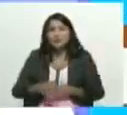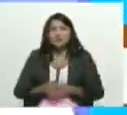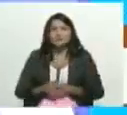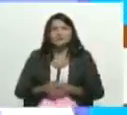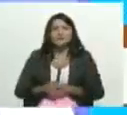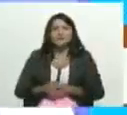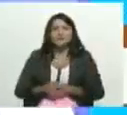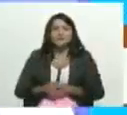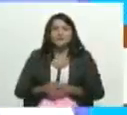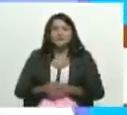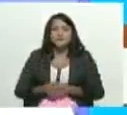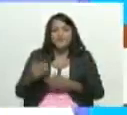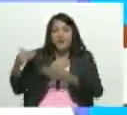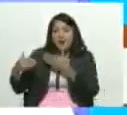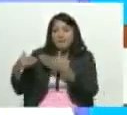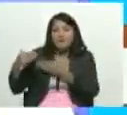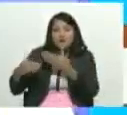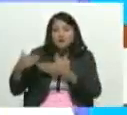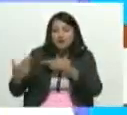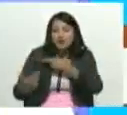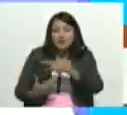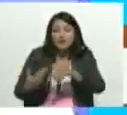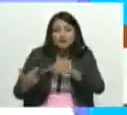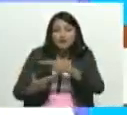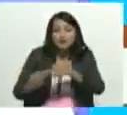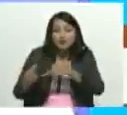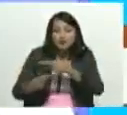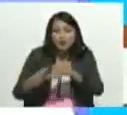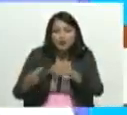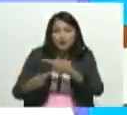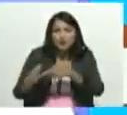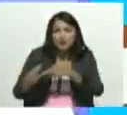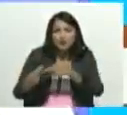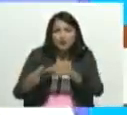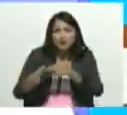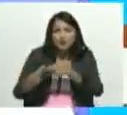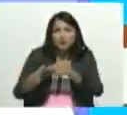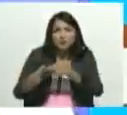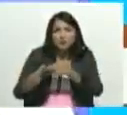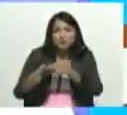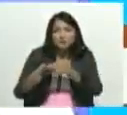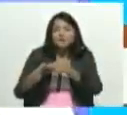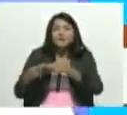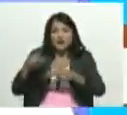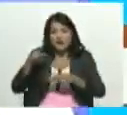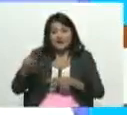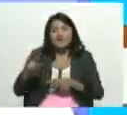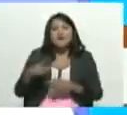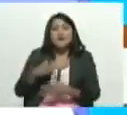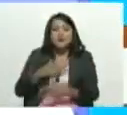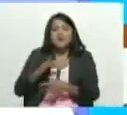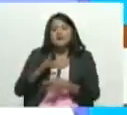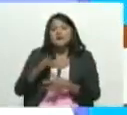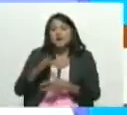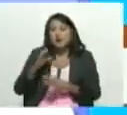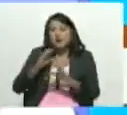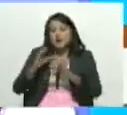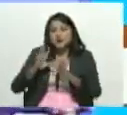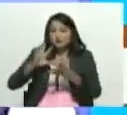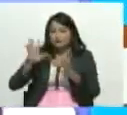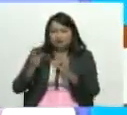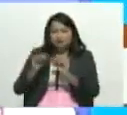por ejemplo el proceso revolucionario a través de las actividades de comunicación quisiera concluir con estas palabras